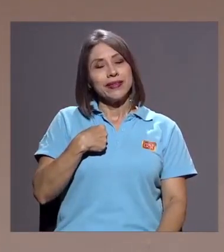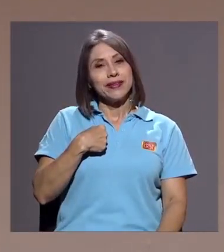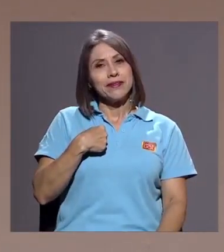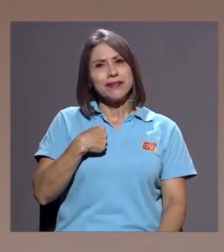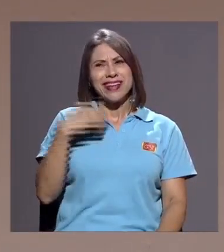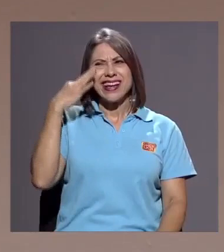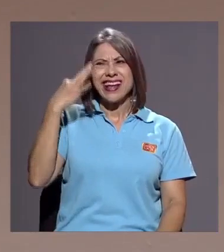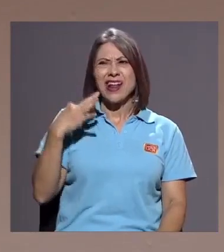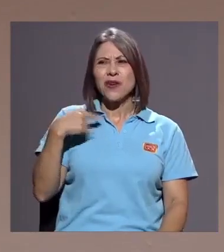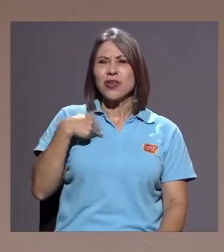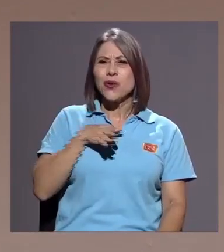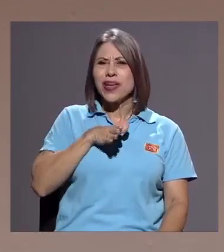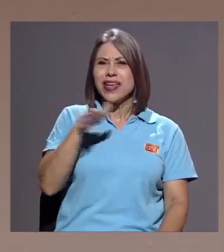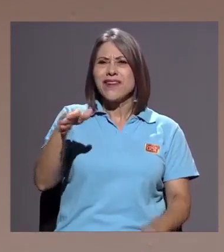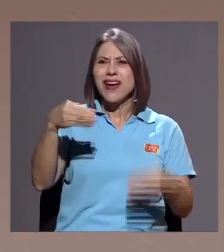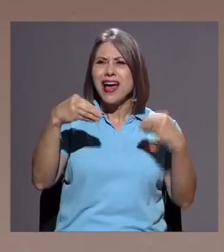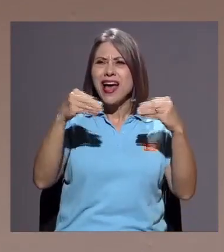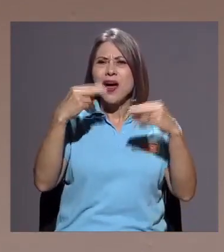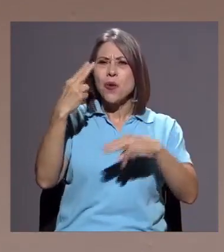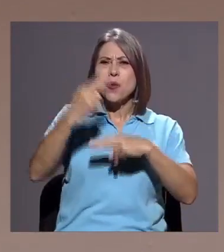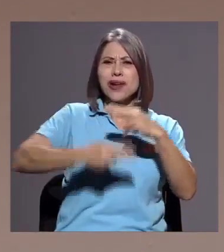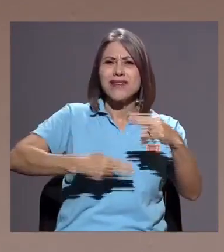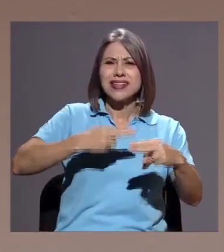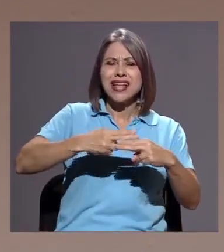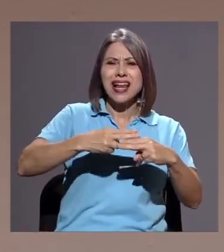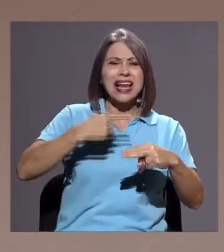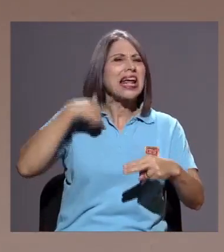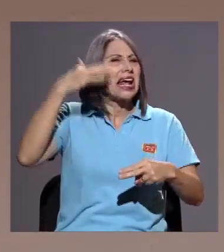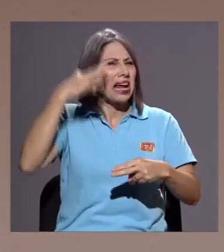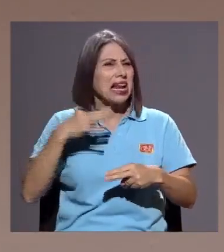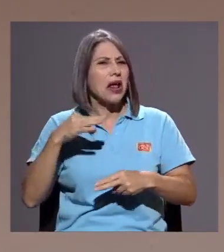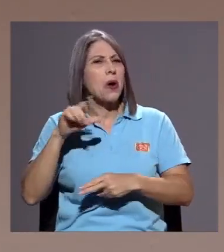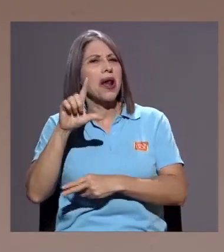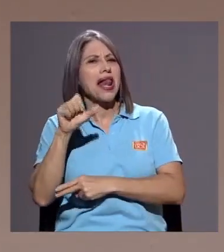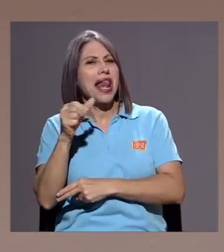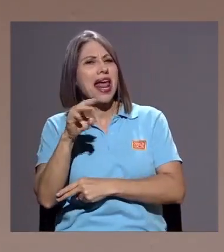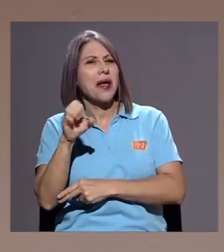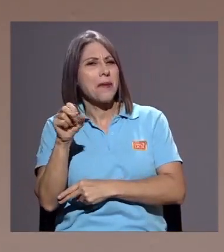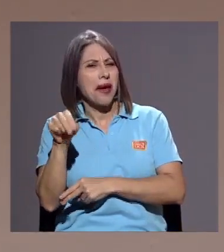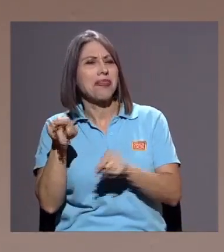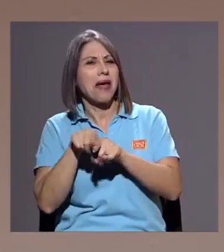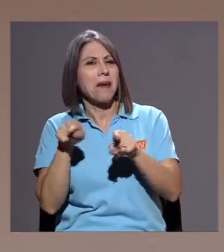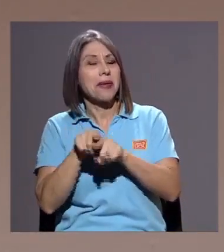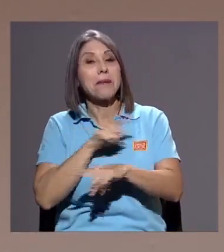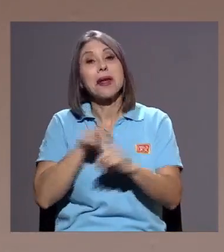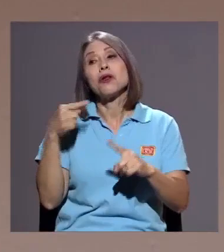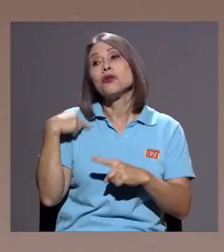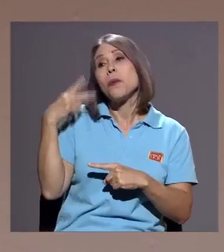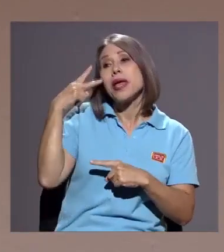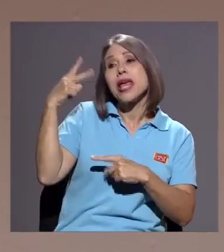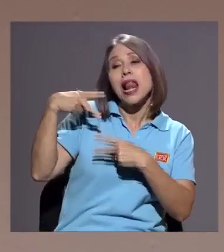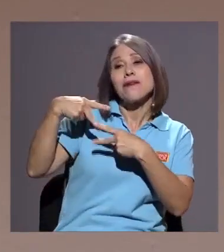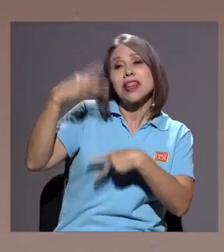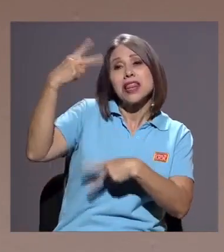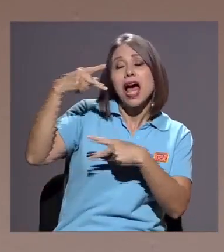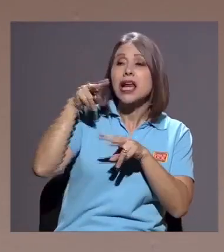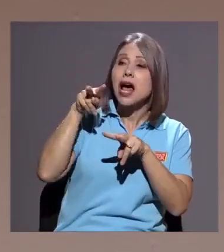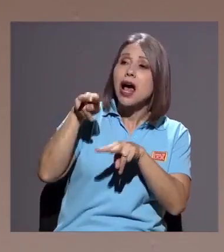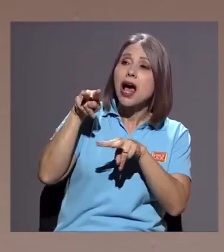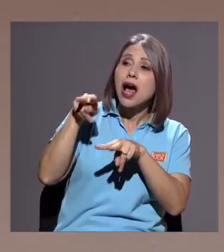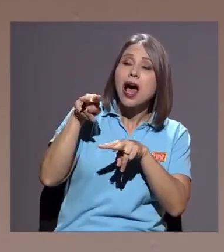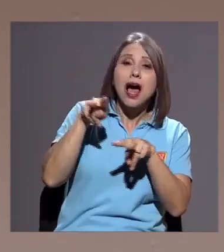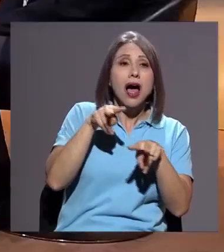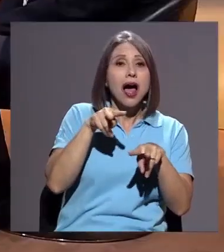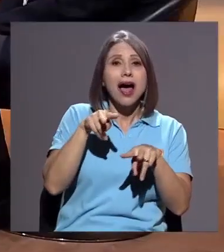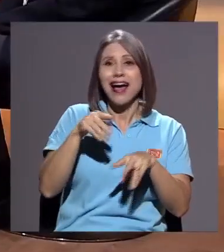creo que era la Universal, pero aunque creo que la Lehmann también lo tenía, y yo veía en la ventana las cositas que tenía. El de la Universal